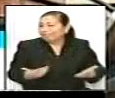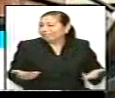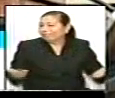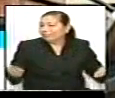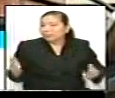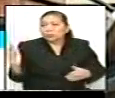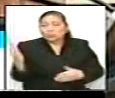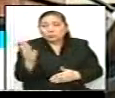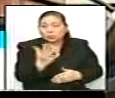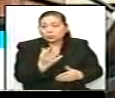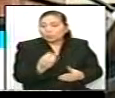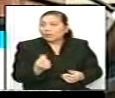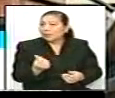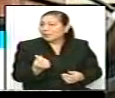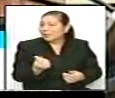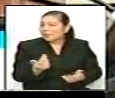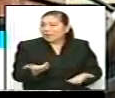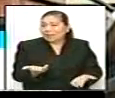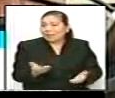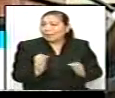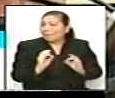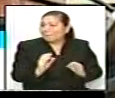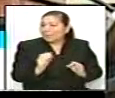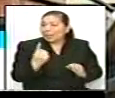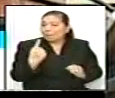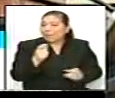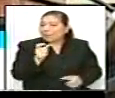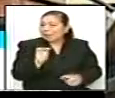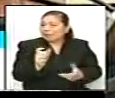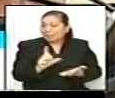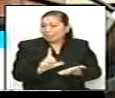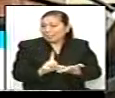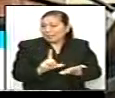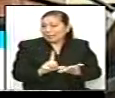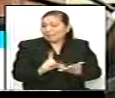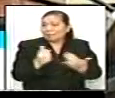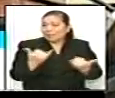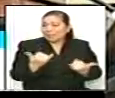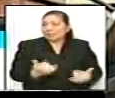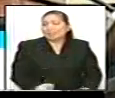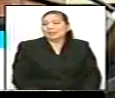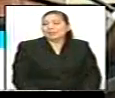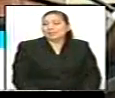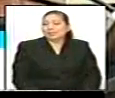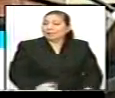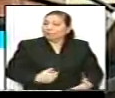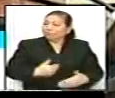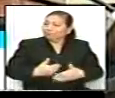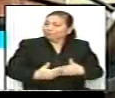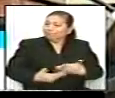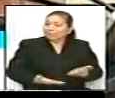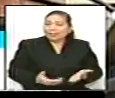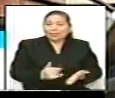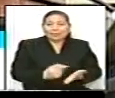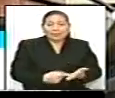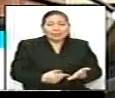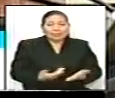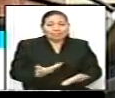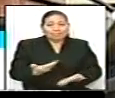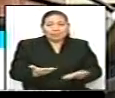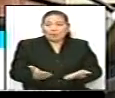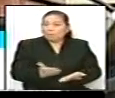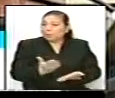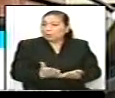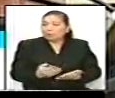es paisaje, es costo y es riesgo para la ciudad de Lima que esta actividad se esté generando y que esté provocando